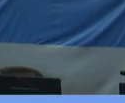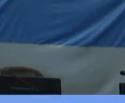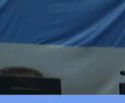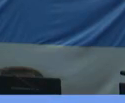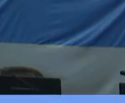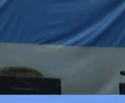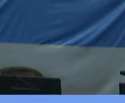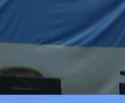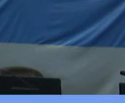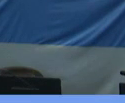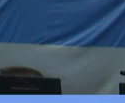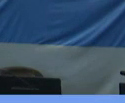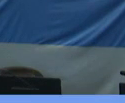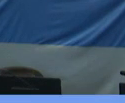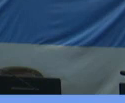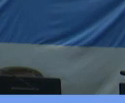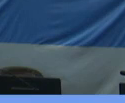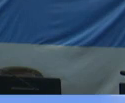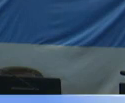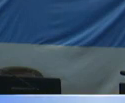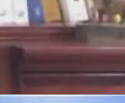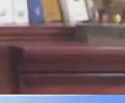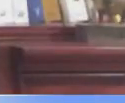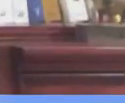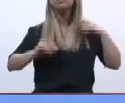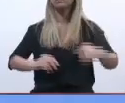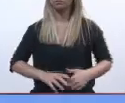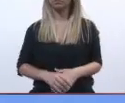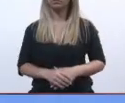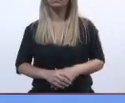Gracias, Presidenta. Corría el año